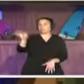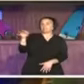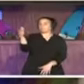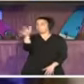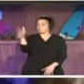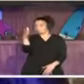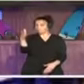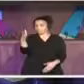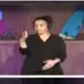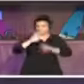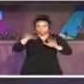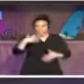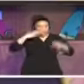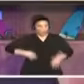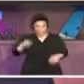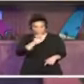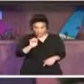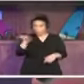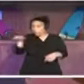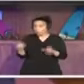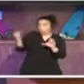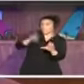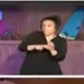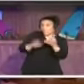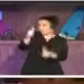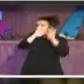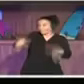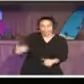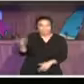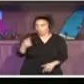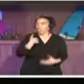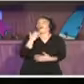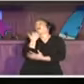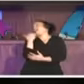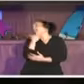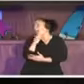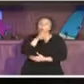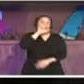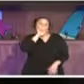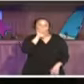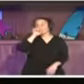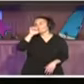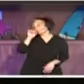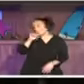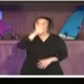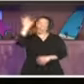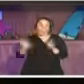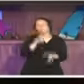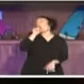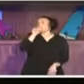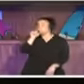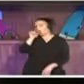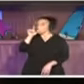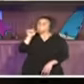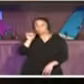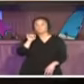No puedo, que no me lo creo, te quedaste sin final, yo te juro que te veo. Pío, pío, pío, pío, pío, todos los días pío, pío, pío,